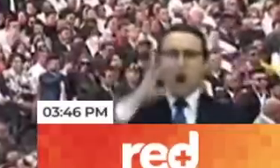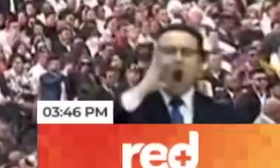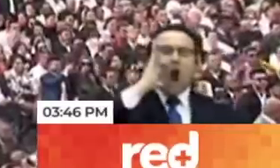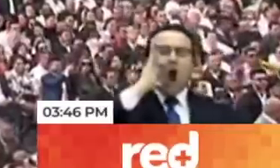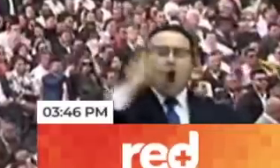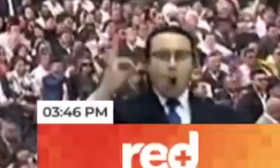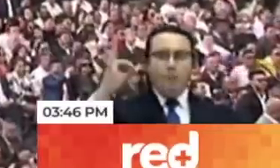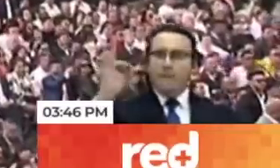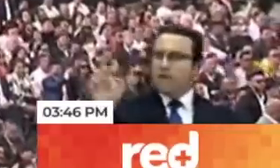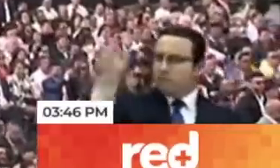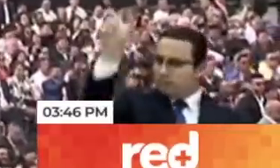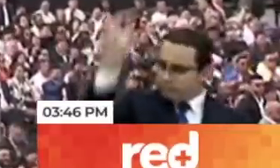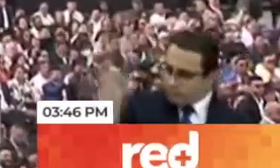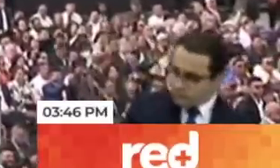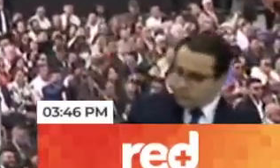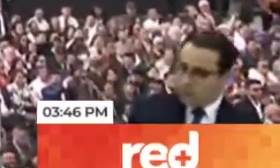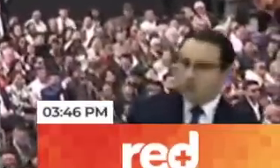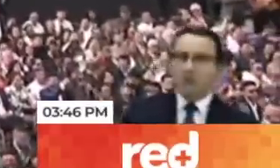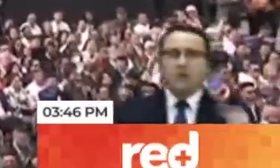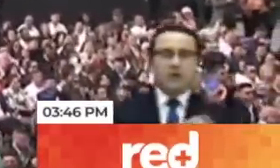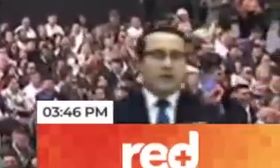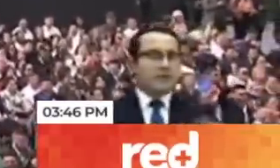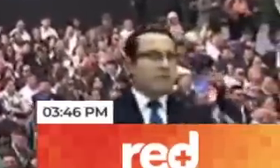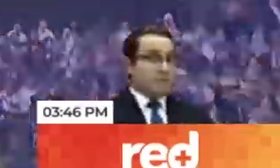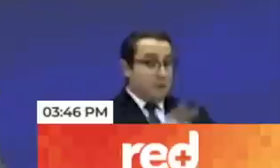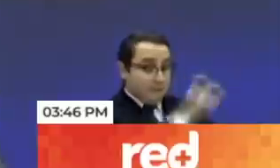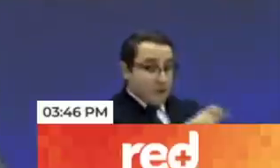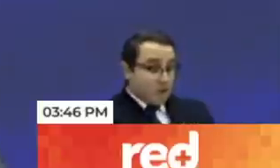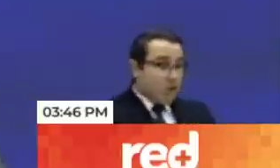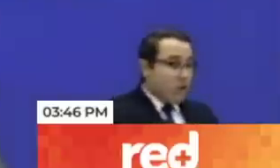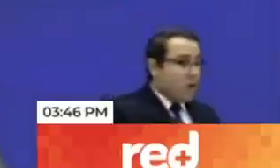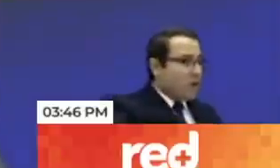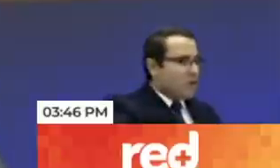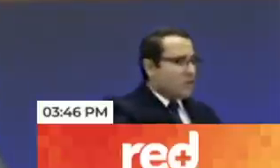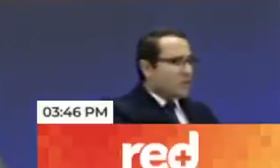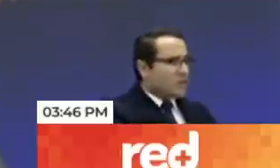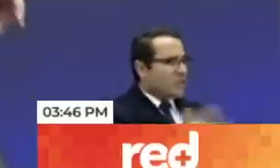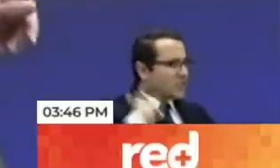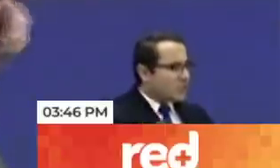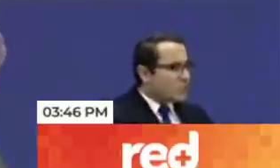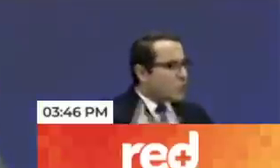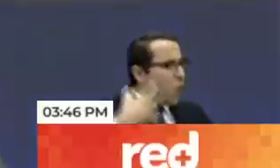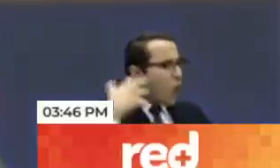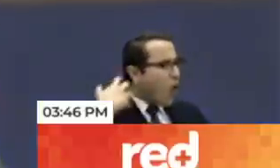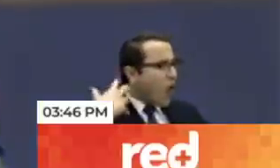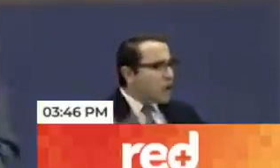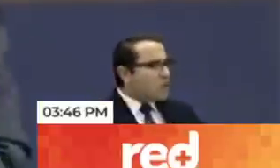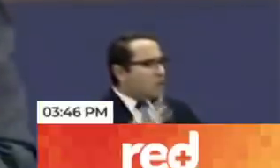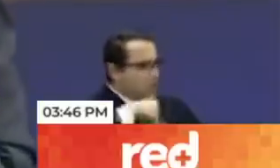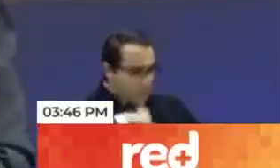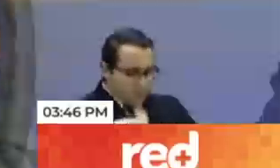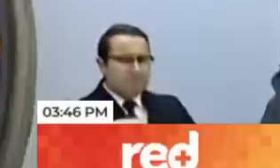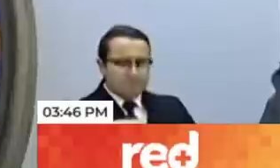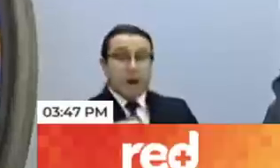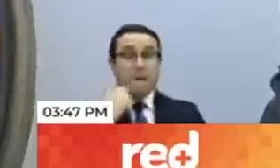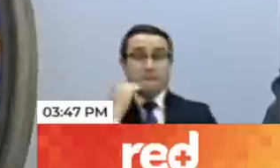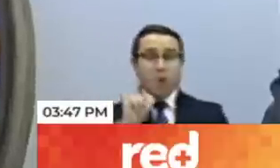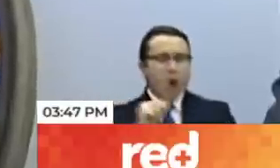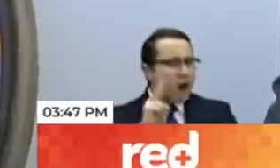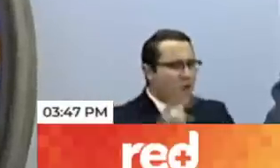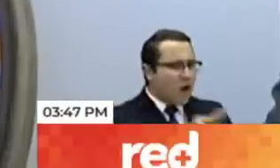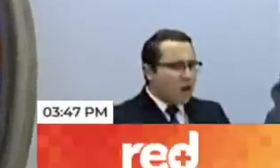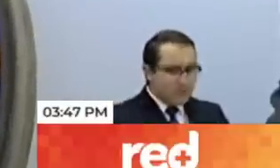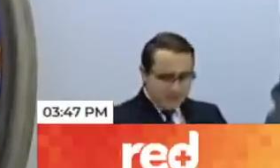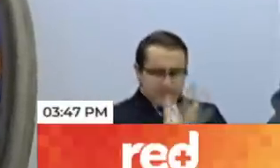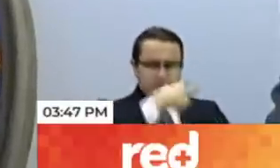un hombre que encarnó ese pueblo, una mujer que encarnó ese pueblo, hombres y mujeres